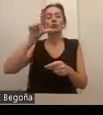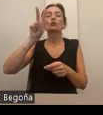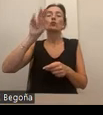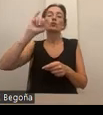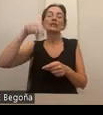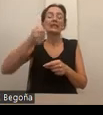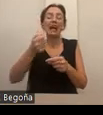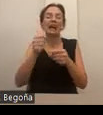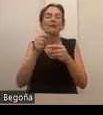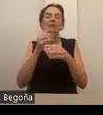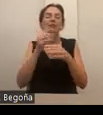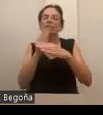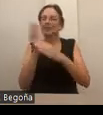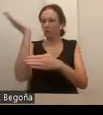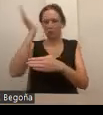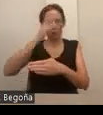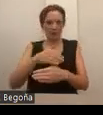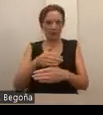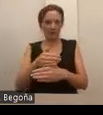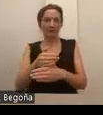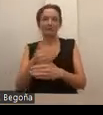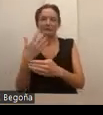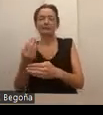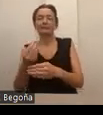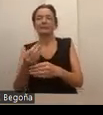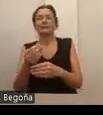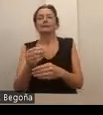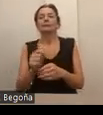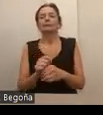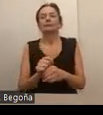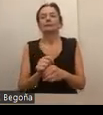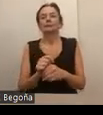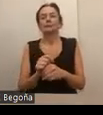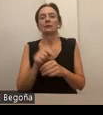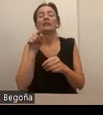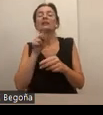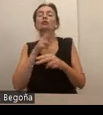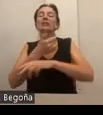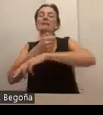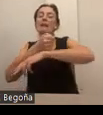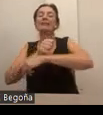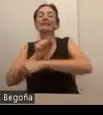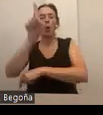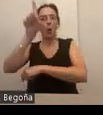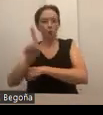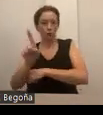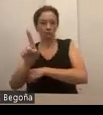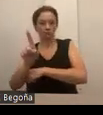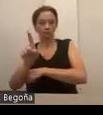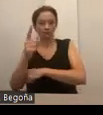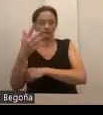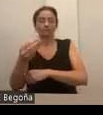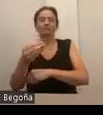que es el concepto que hay en toda diabetes tipo 1, que ya los pacientes con diabetes con